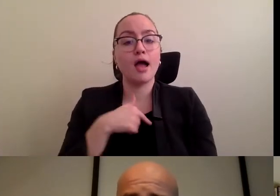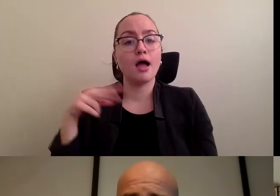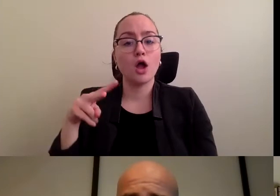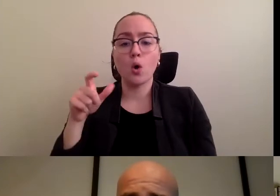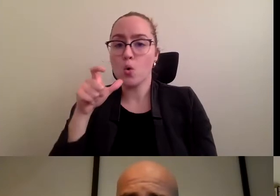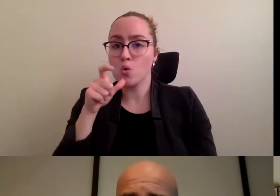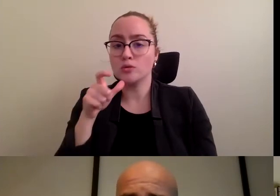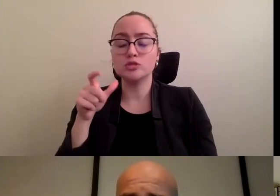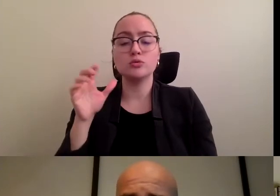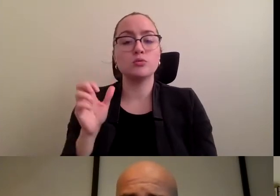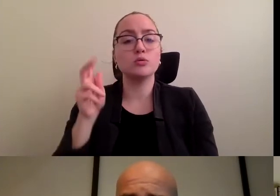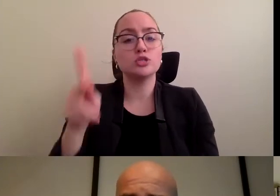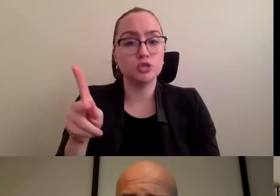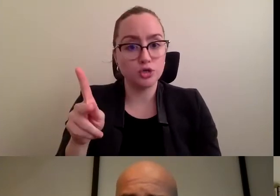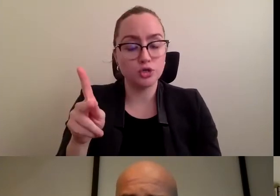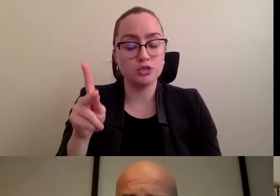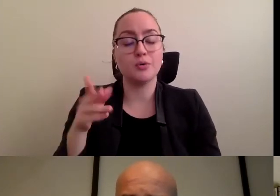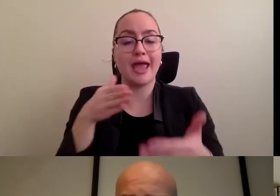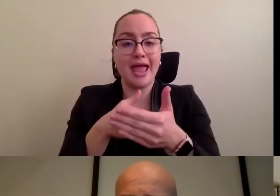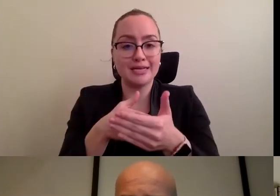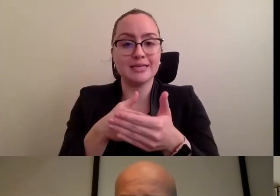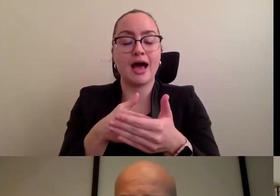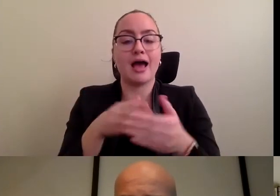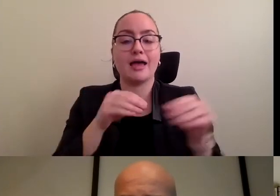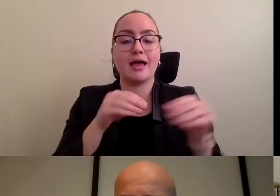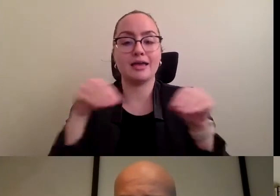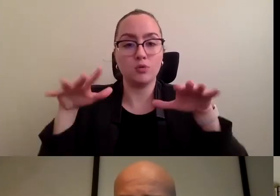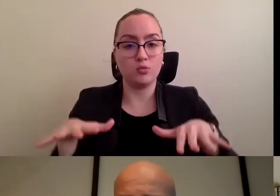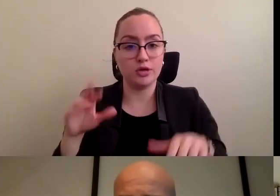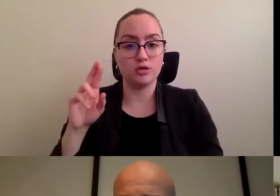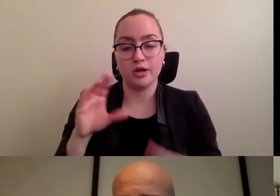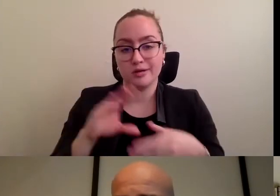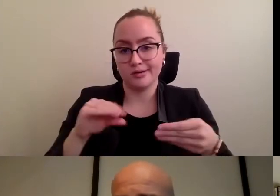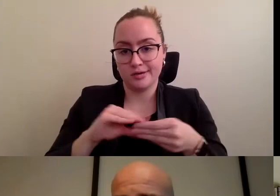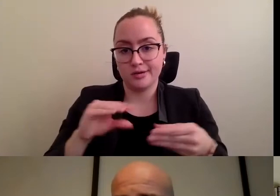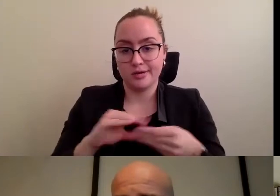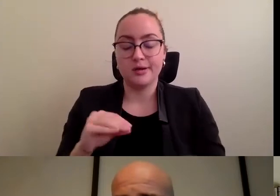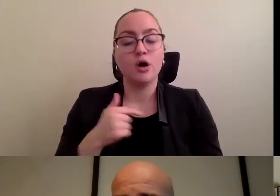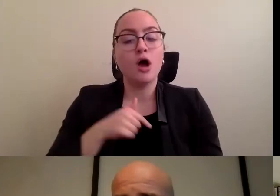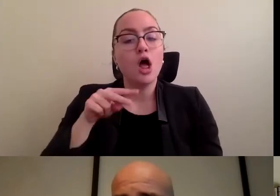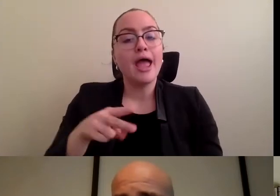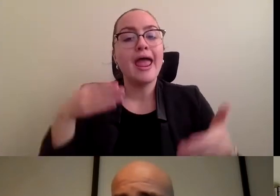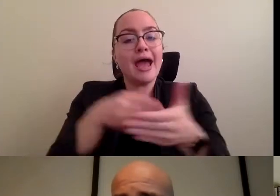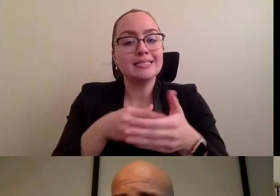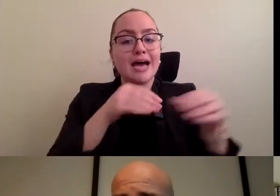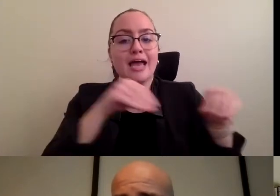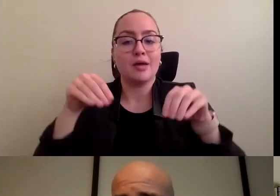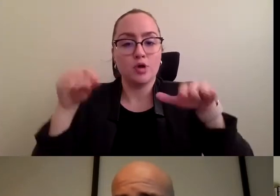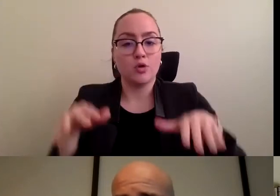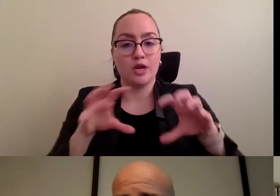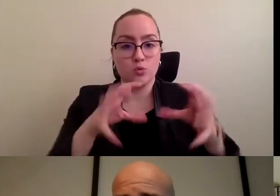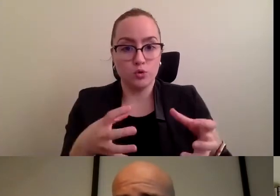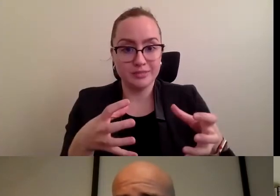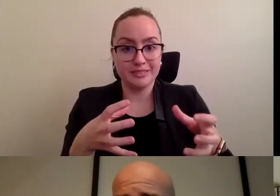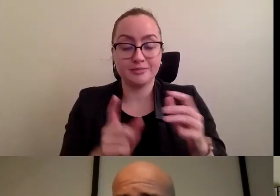miro cuáles son los grupos quienes predominan la conversación que ahora estamos viendo ahora